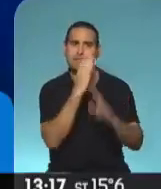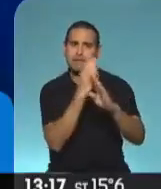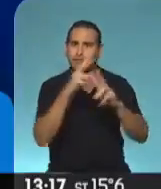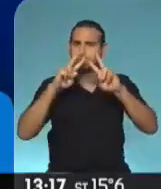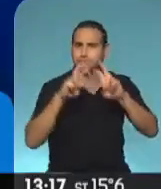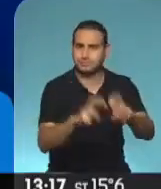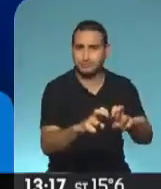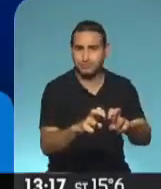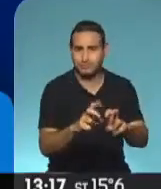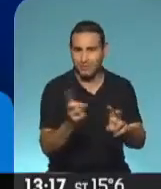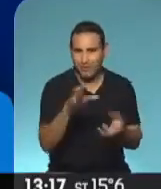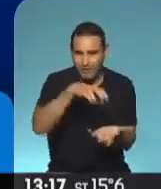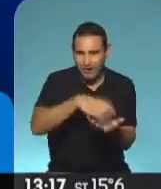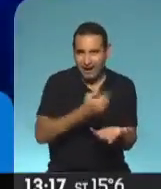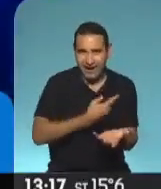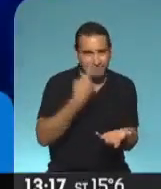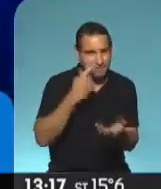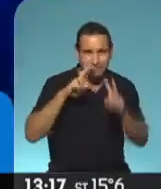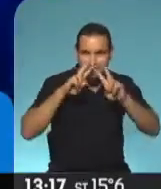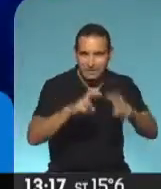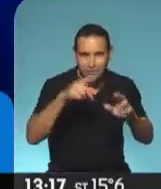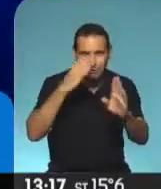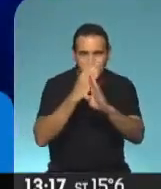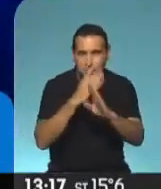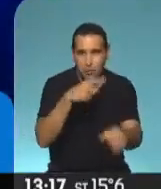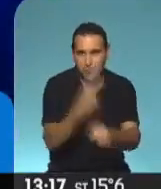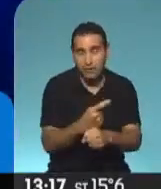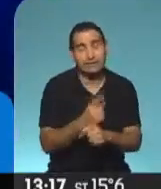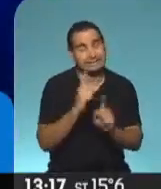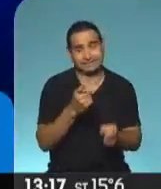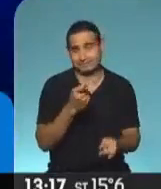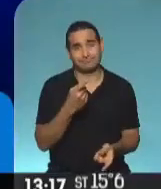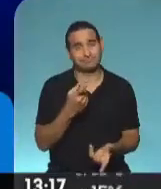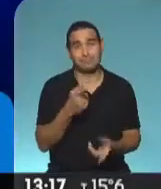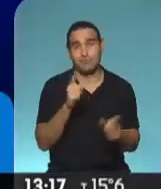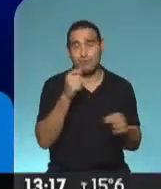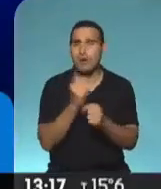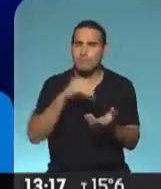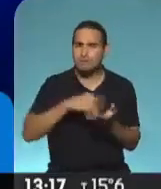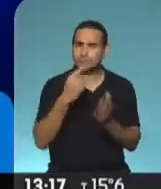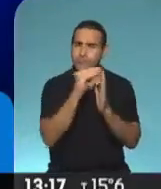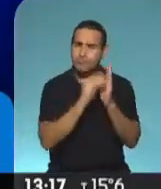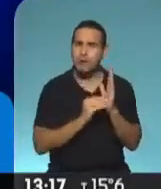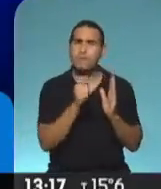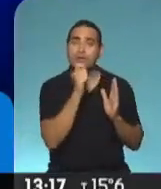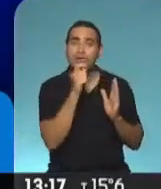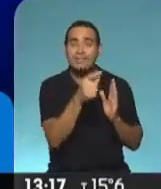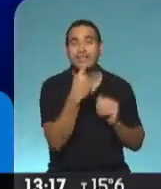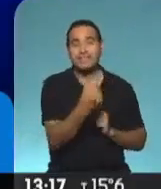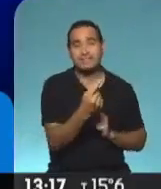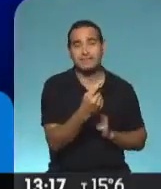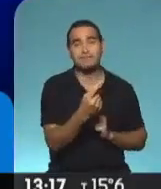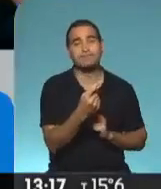investigado por la agencia de inteligencia. Claro, de una o de otra forma, claro. Pero también sorprende más los comentarios, sobre todo de estos periodistas, por ejemplo, afines